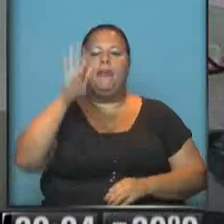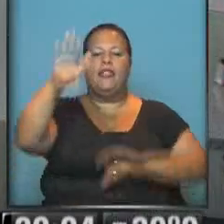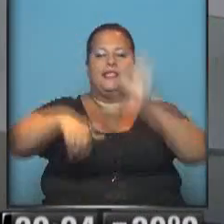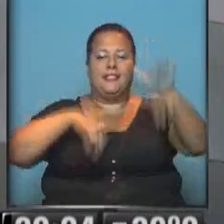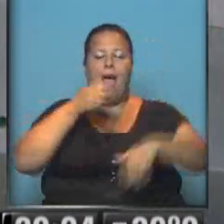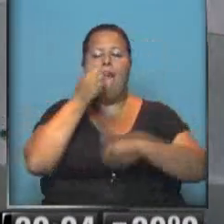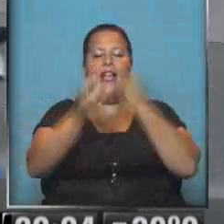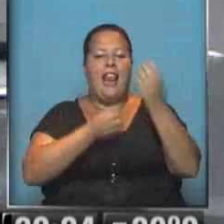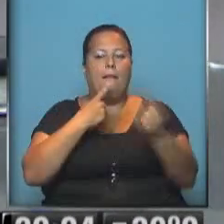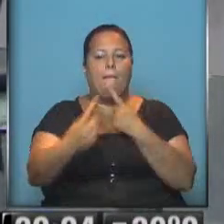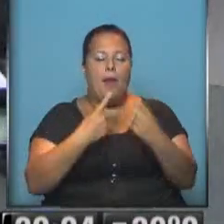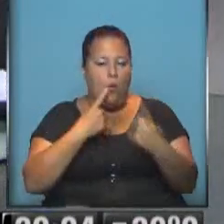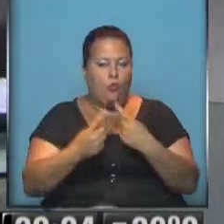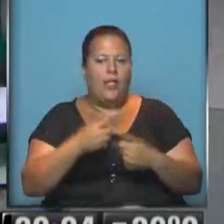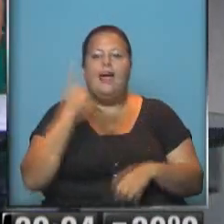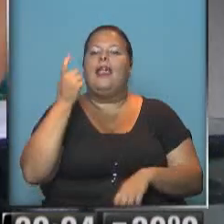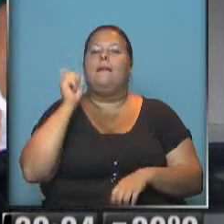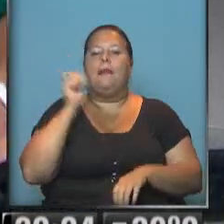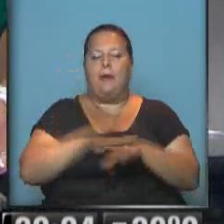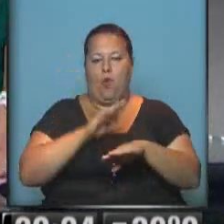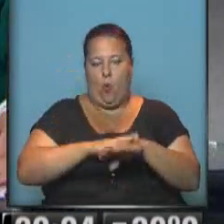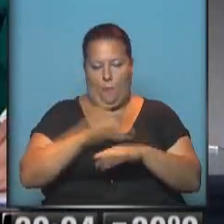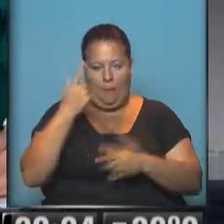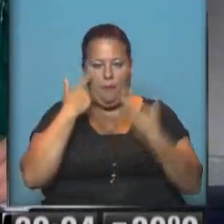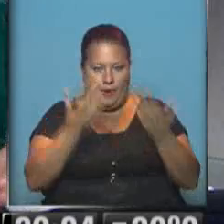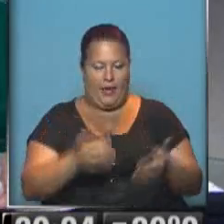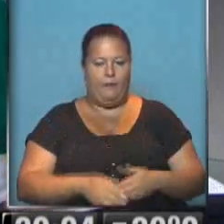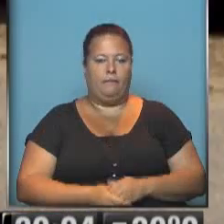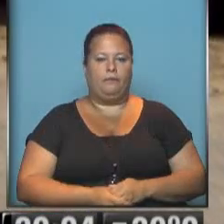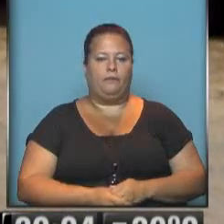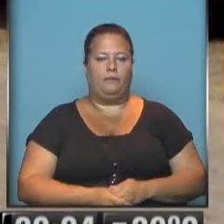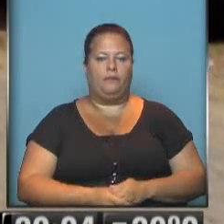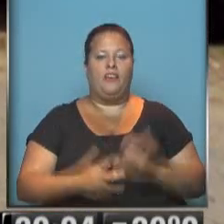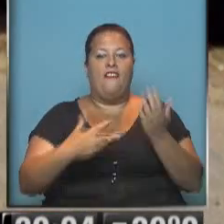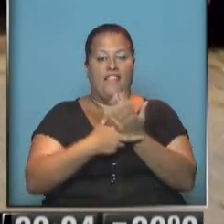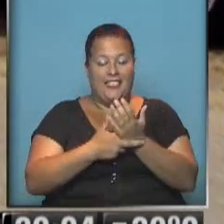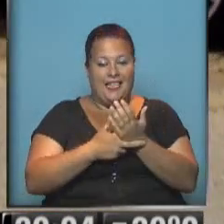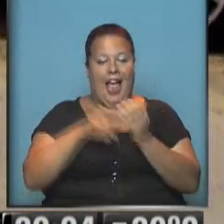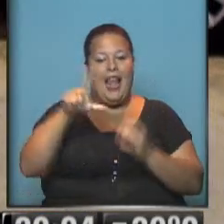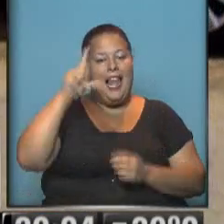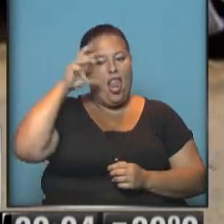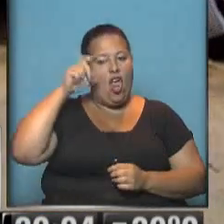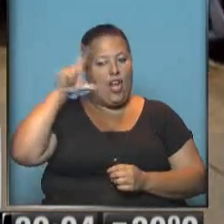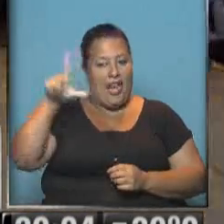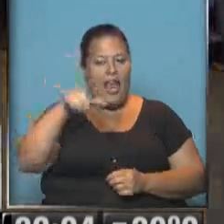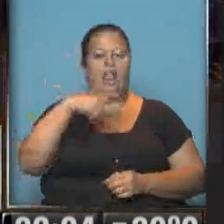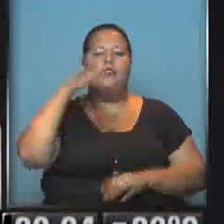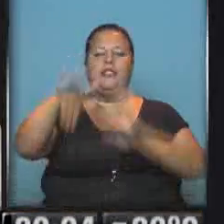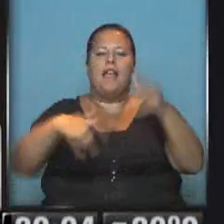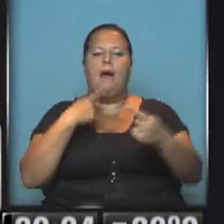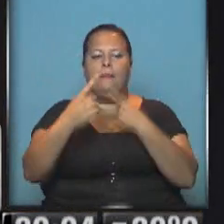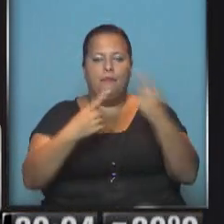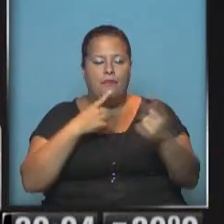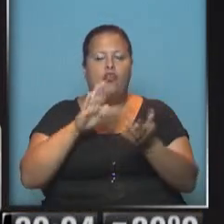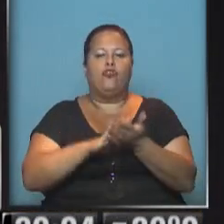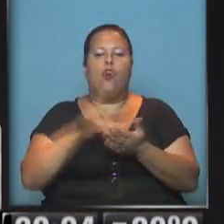declaración indagatoria de los principales involucrados. Veamos. El fiscal Leonel Gómez Barbella pidió indagatorias al CEO de